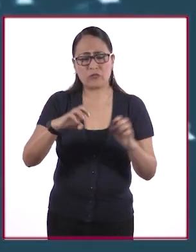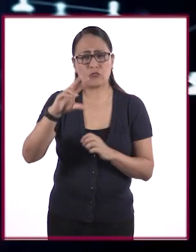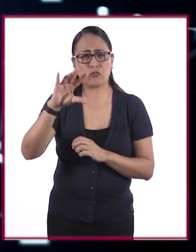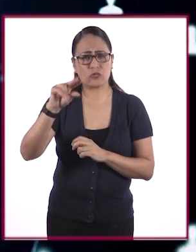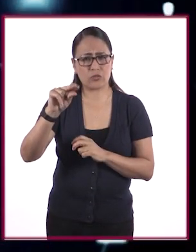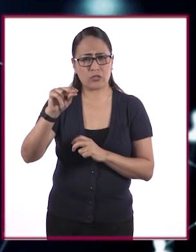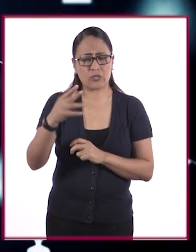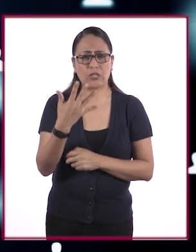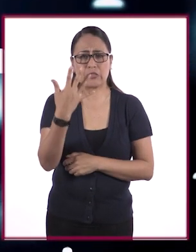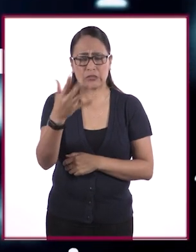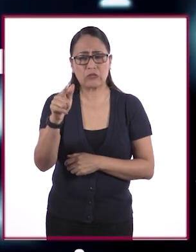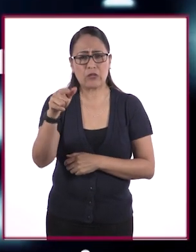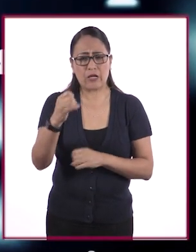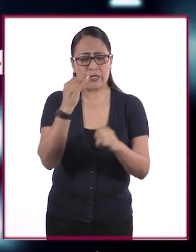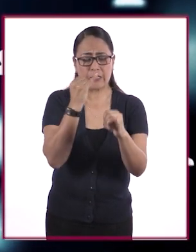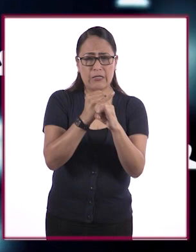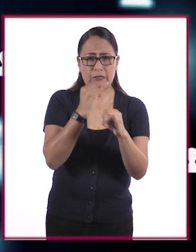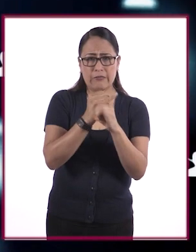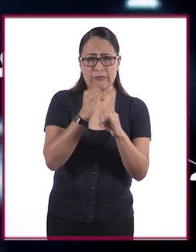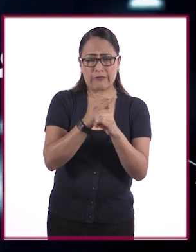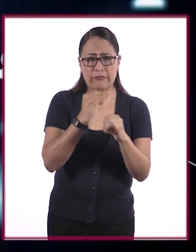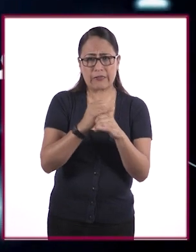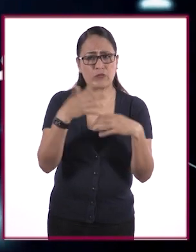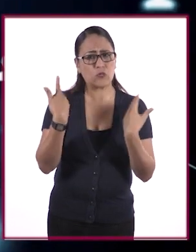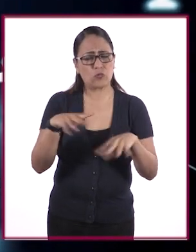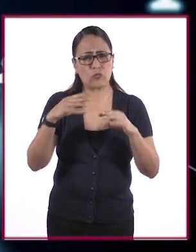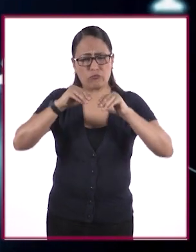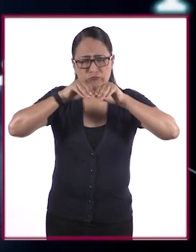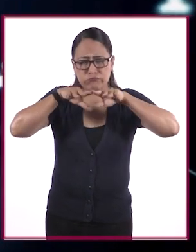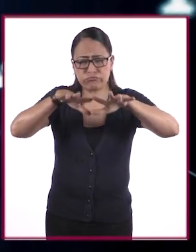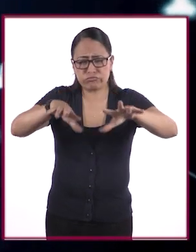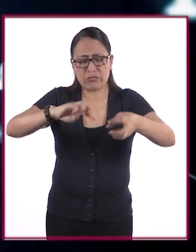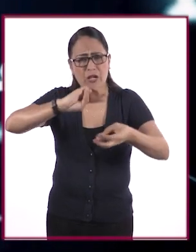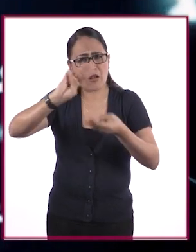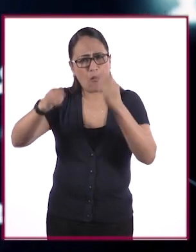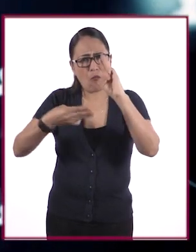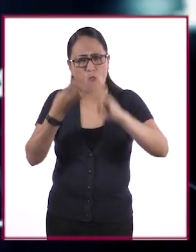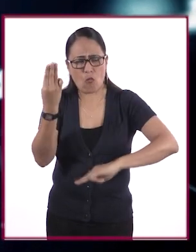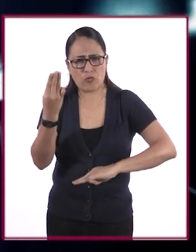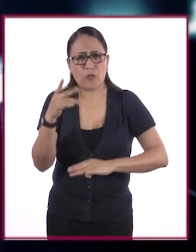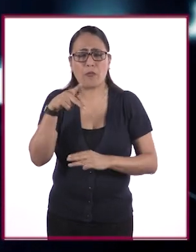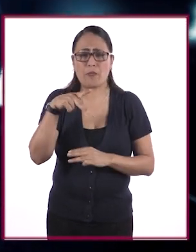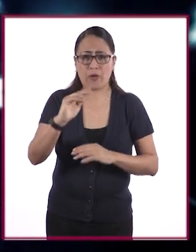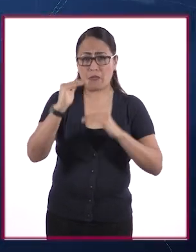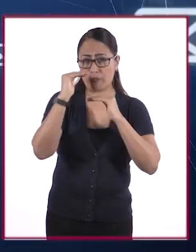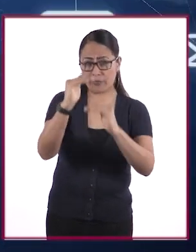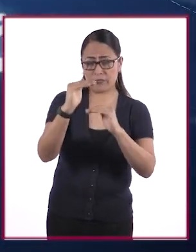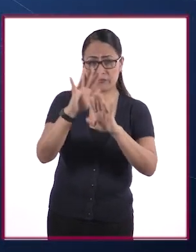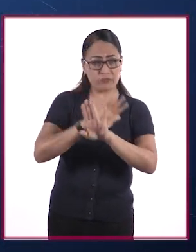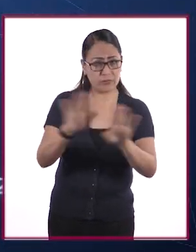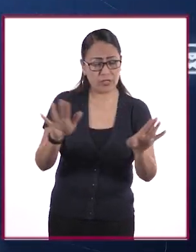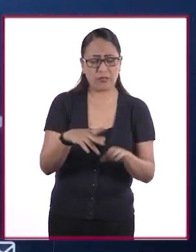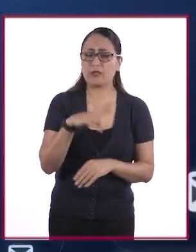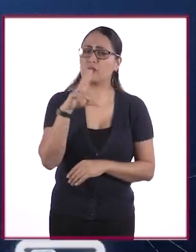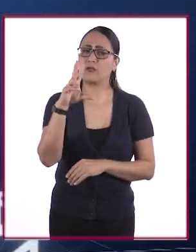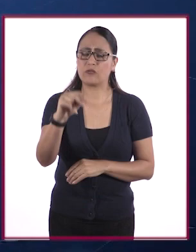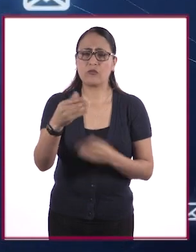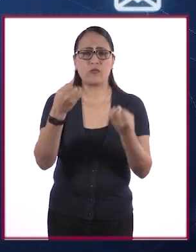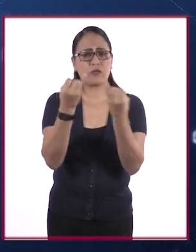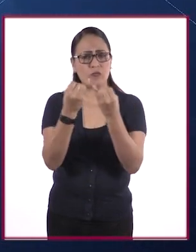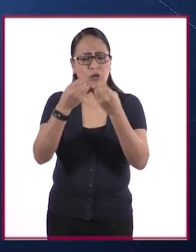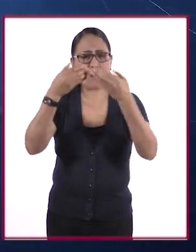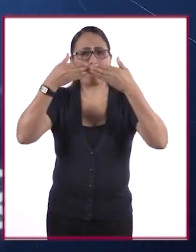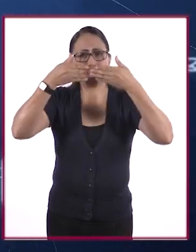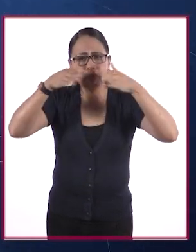estaba consolidado como la principal red de comunicación de alcance mundial, pero los avances no quedaron ahí. El panorama se abrió